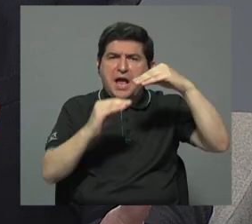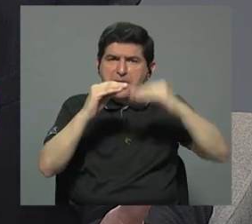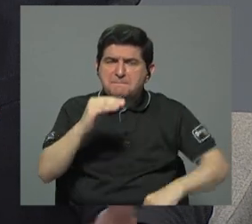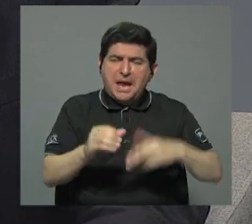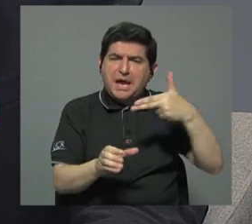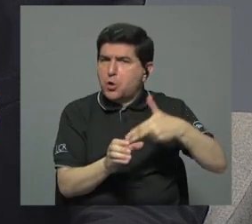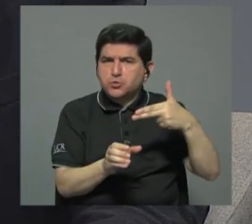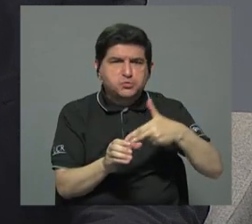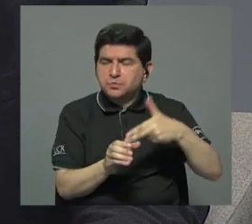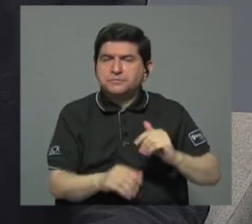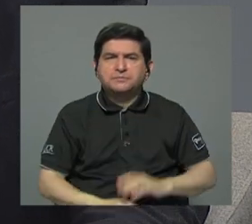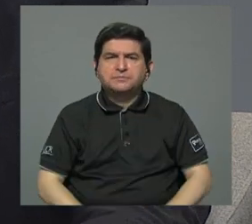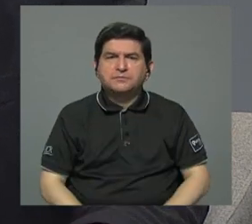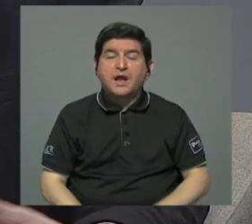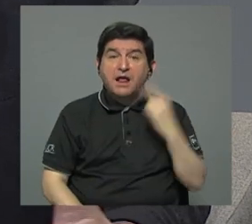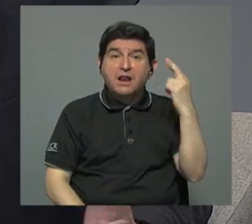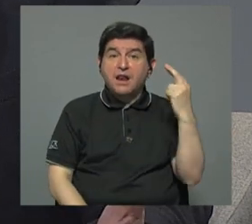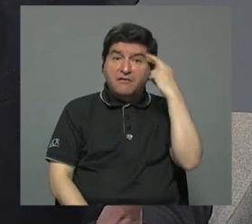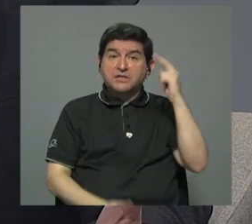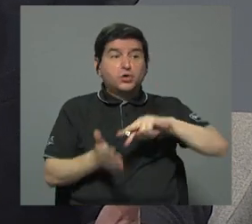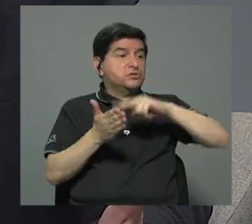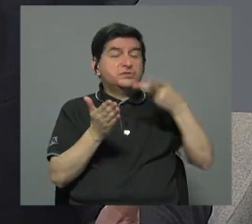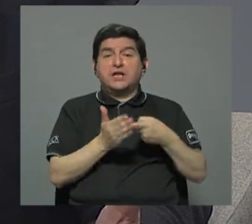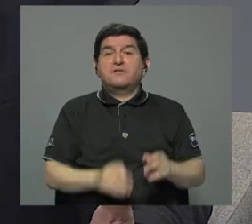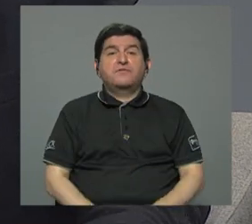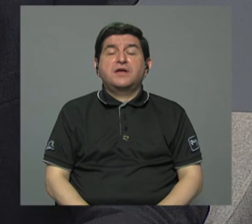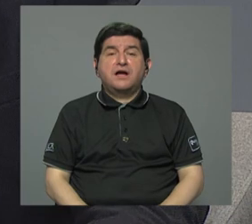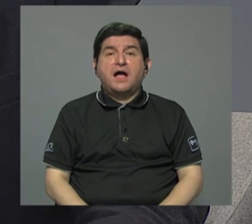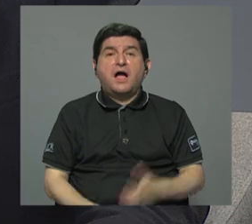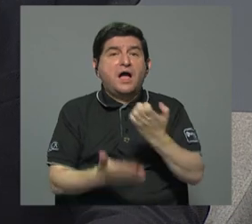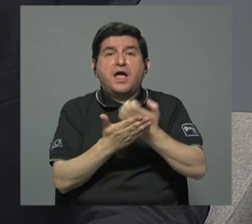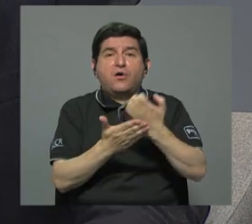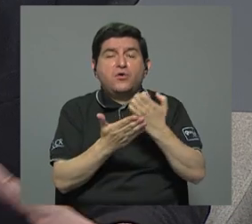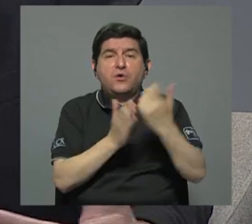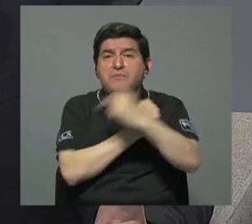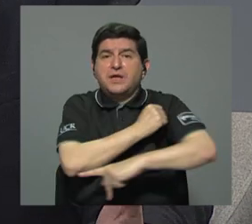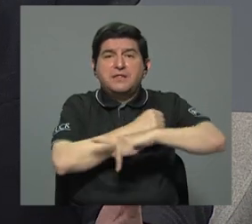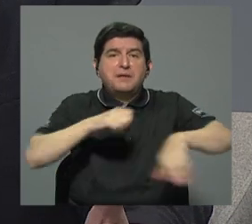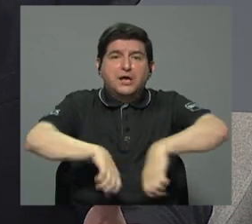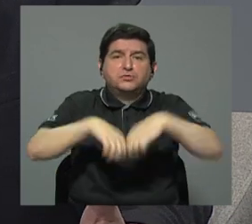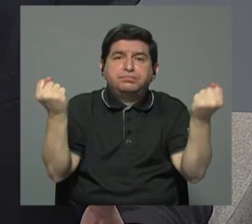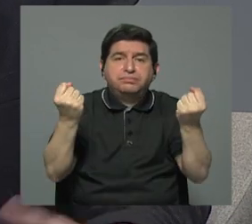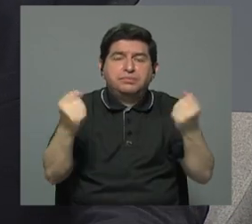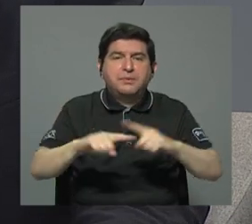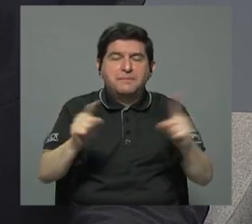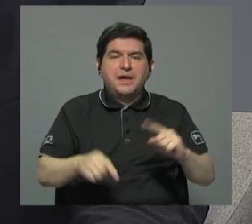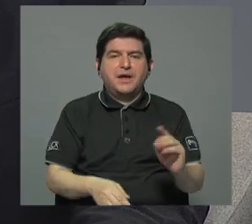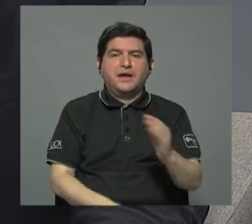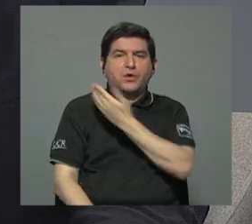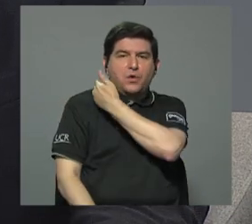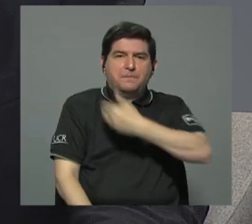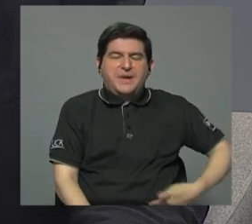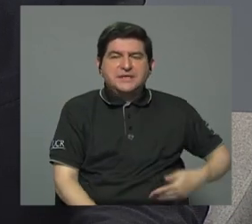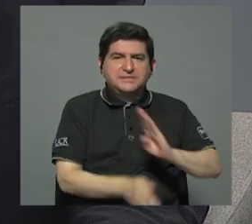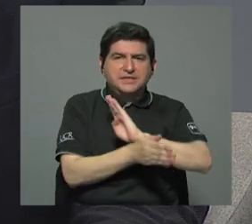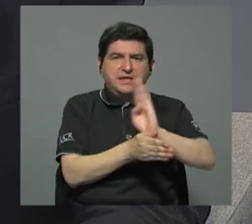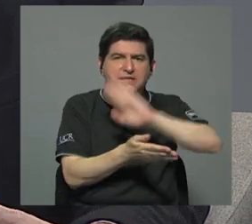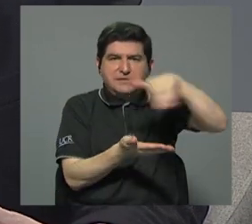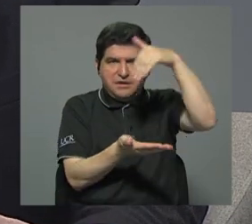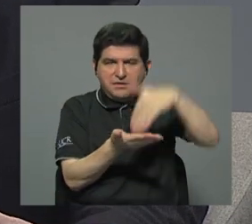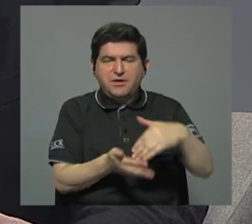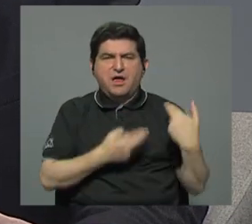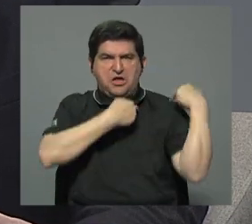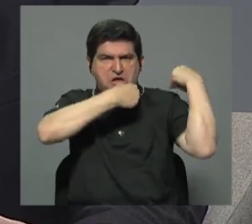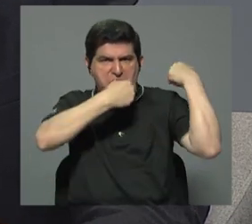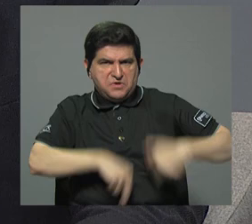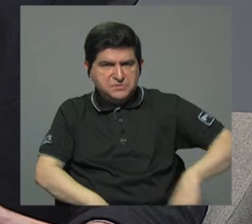de los combustibles porque significaría la ruina fiscal de este país. Pero bueno, entonces el presidente del Banco Central nos parece a nosotros de manera